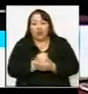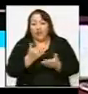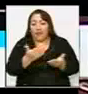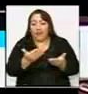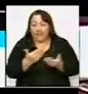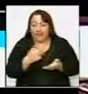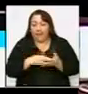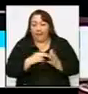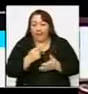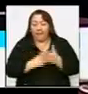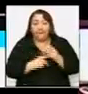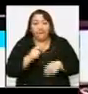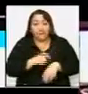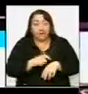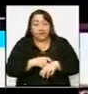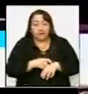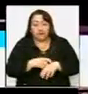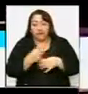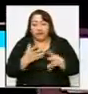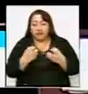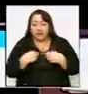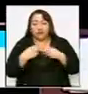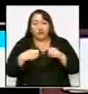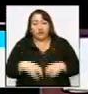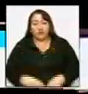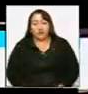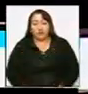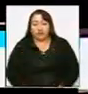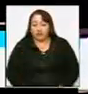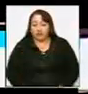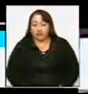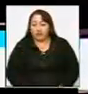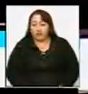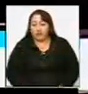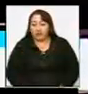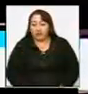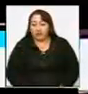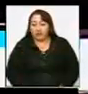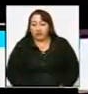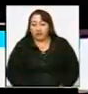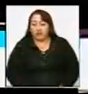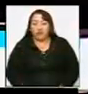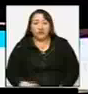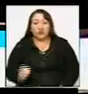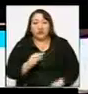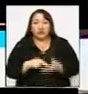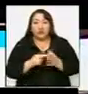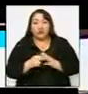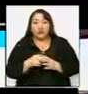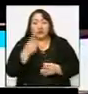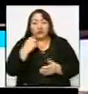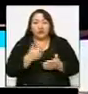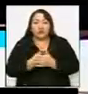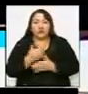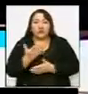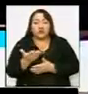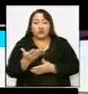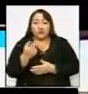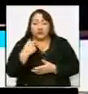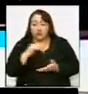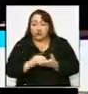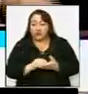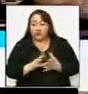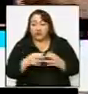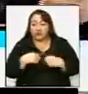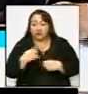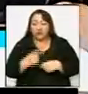fe de que en el plazo hemos querido renunciar, porque sencillamente es una causal para impedir a